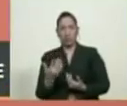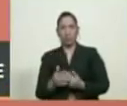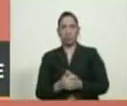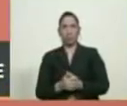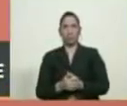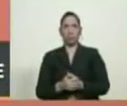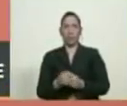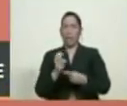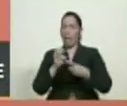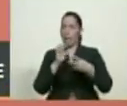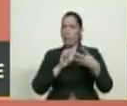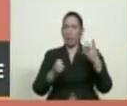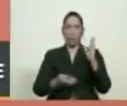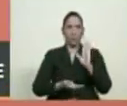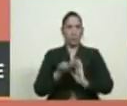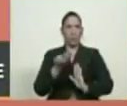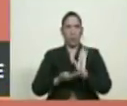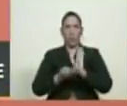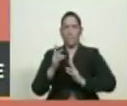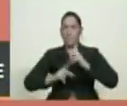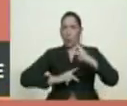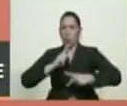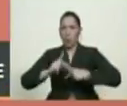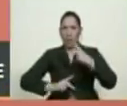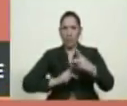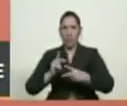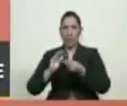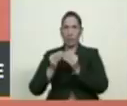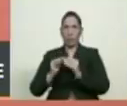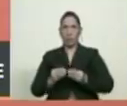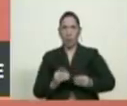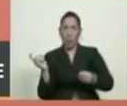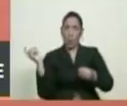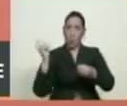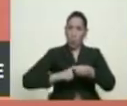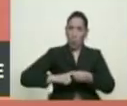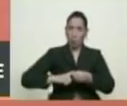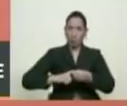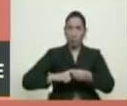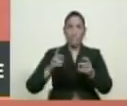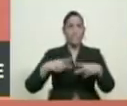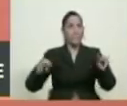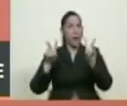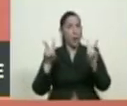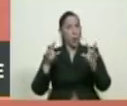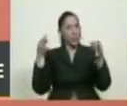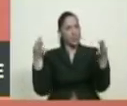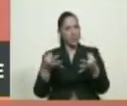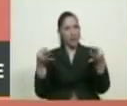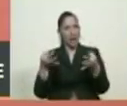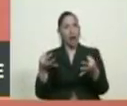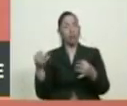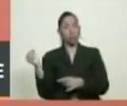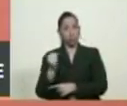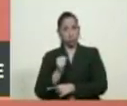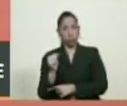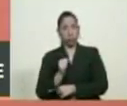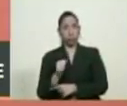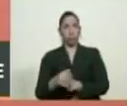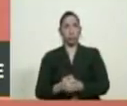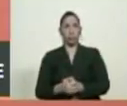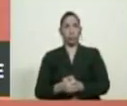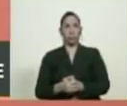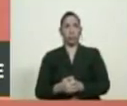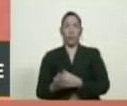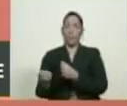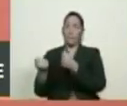elemento fundamental del programa de recuperación es que se ancla la economía a un valor real, a algo que realmente existe, que es el precio del